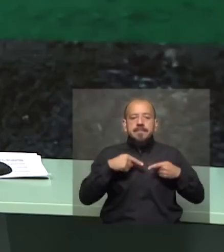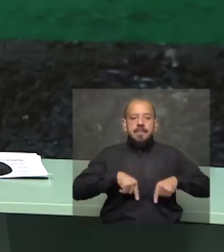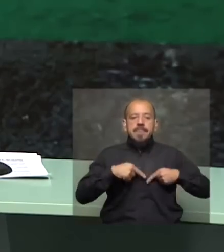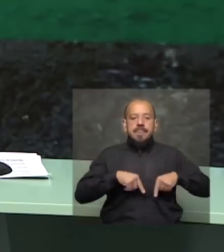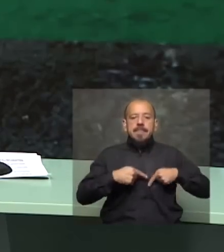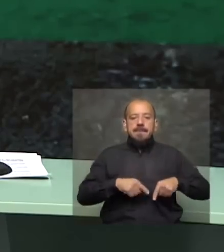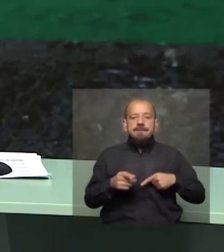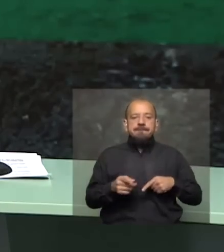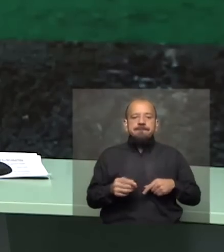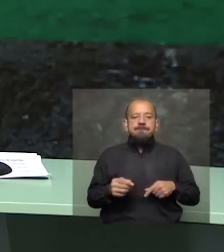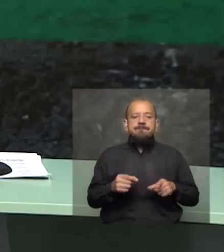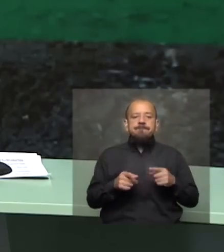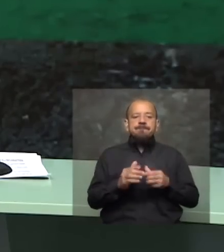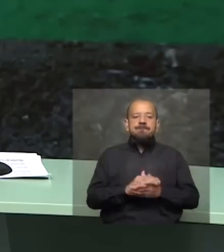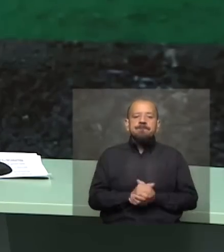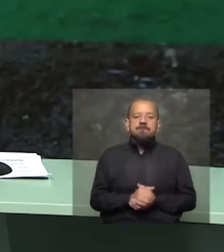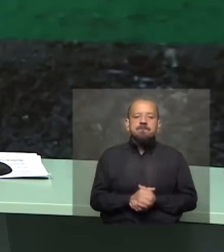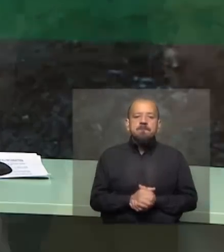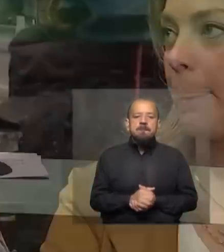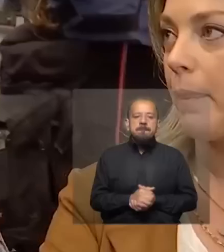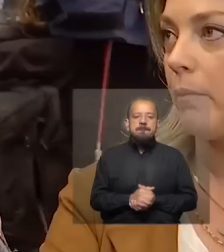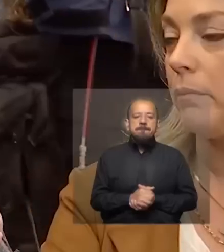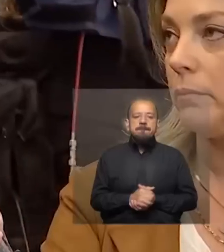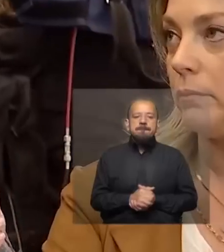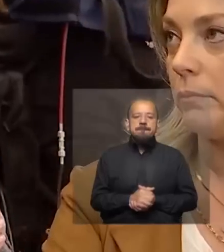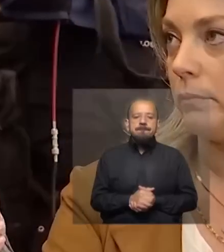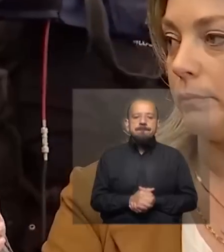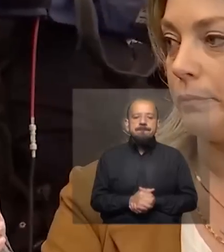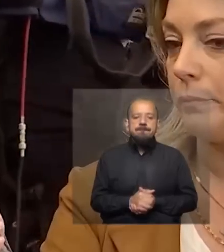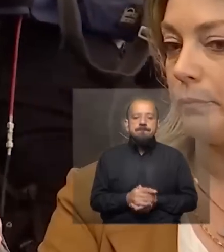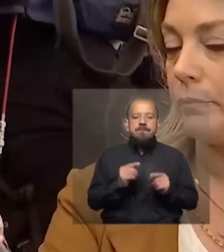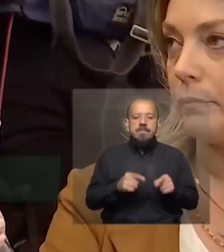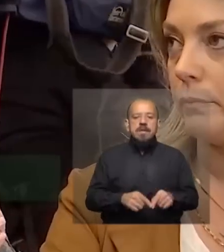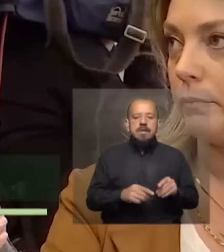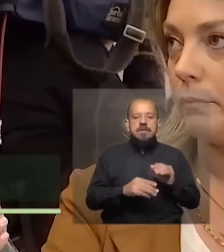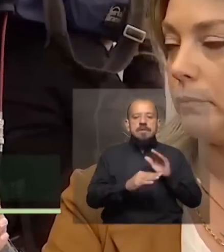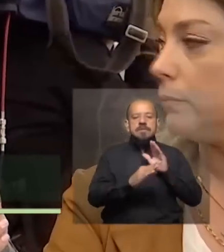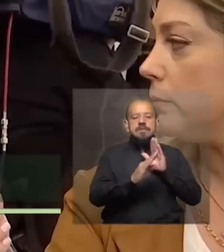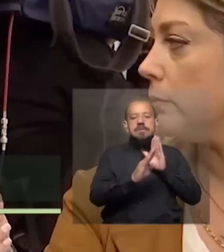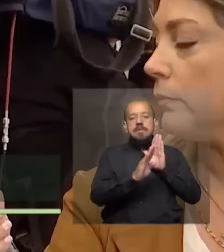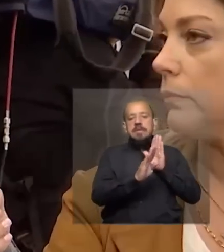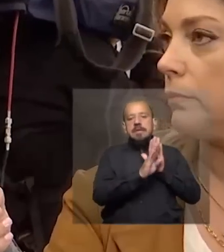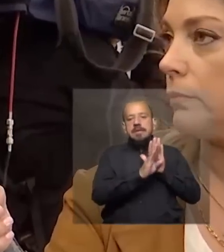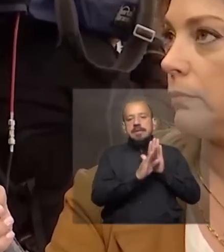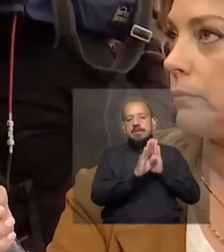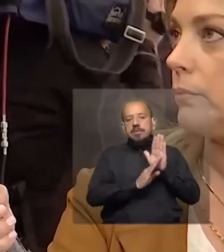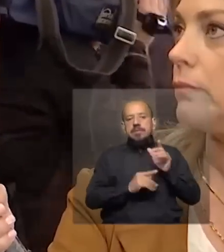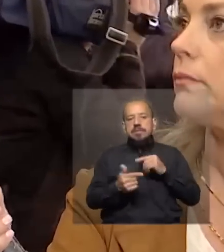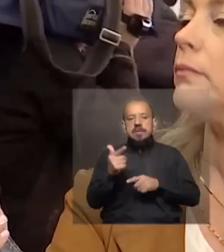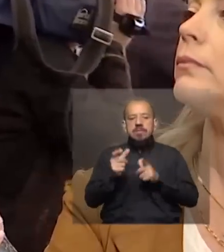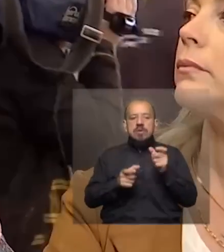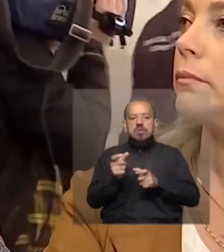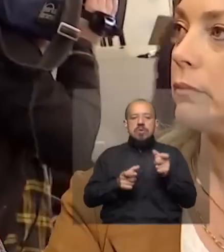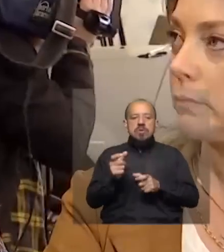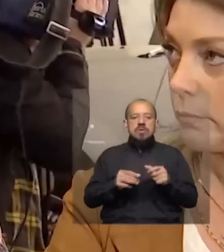reciban la correspondiente indicación médica Este programa está claramente dirigido a las personas que